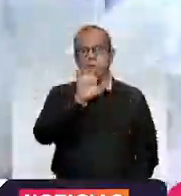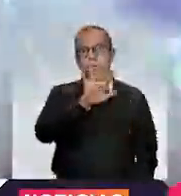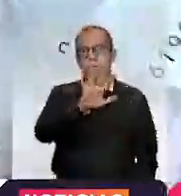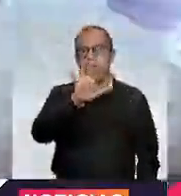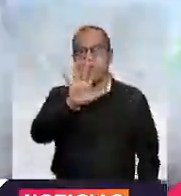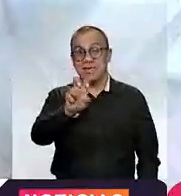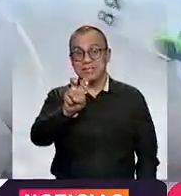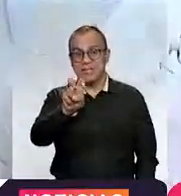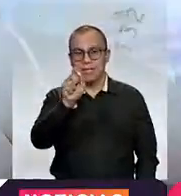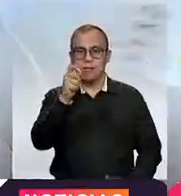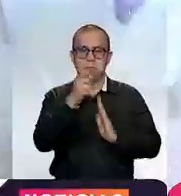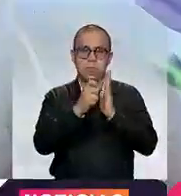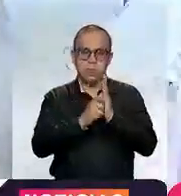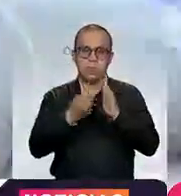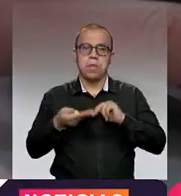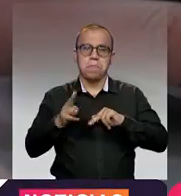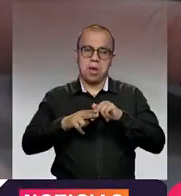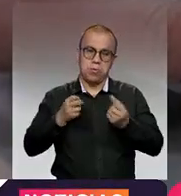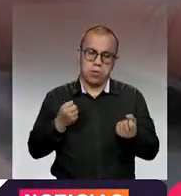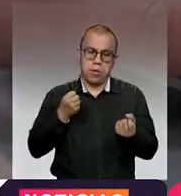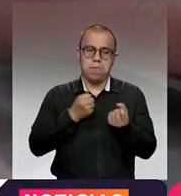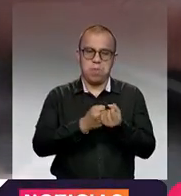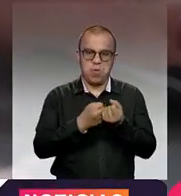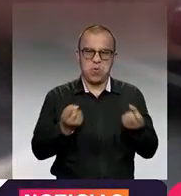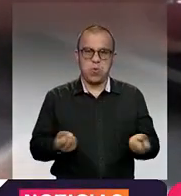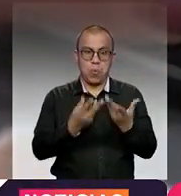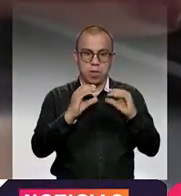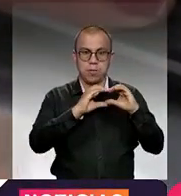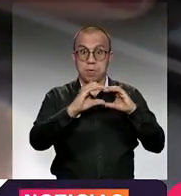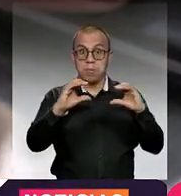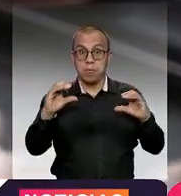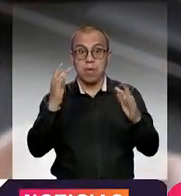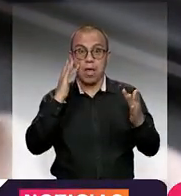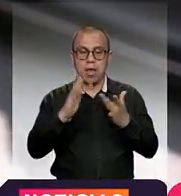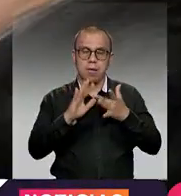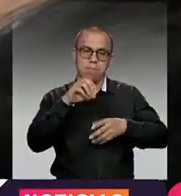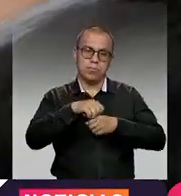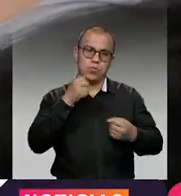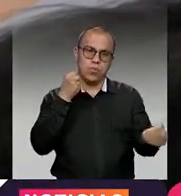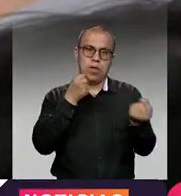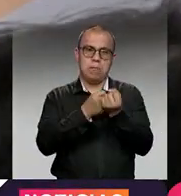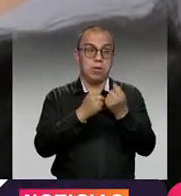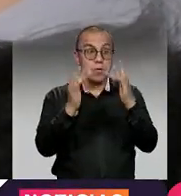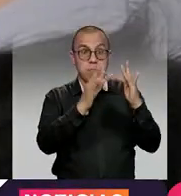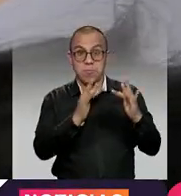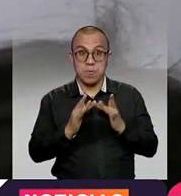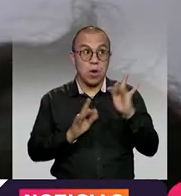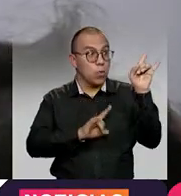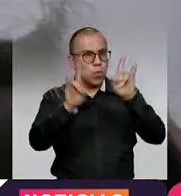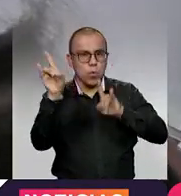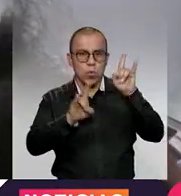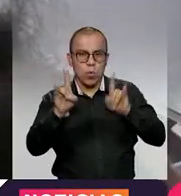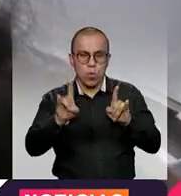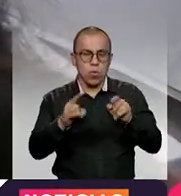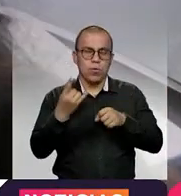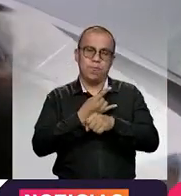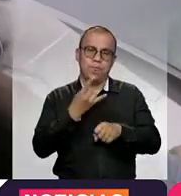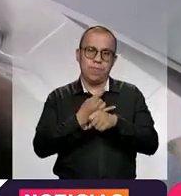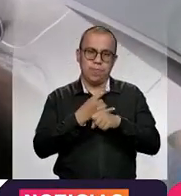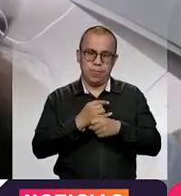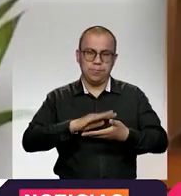puntos recibirá un apoyo monetario de sostenimiento y un apoyo para conectividad a través de un dispositivo